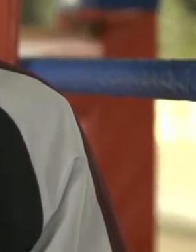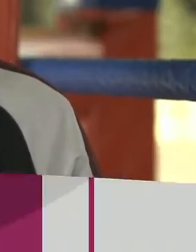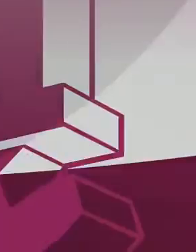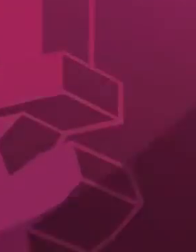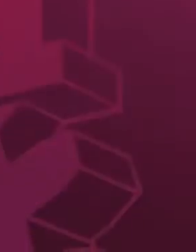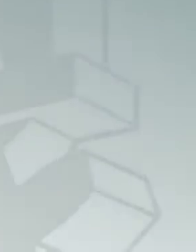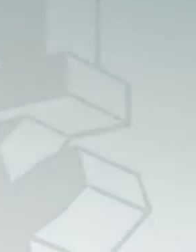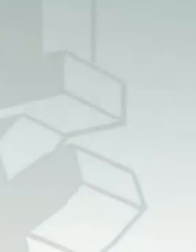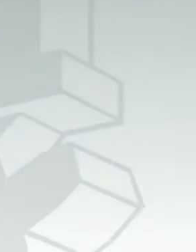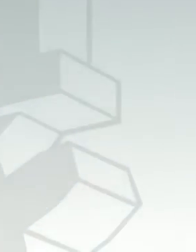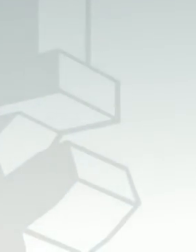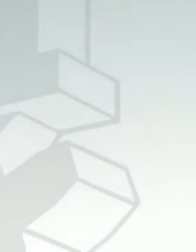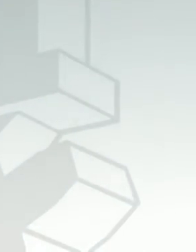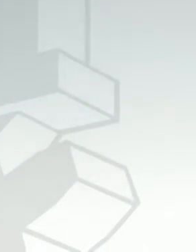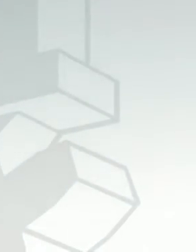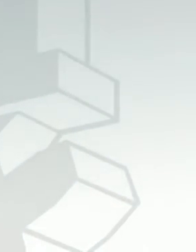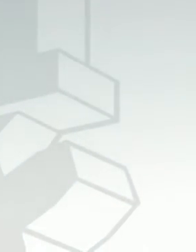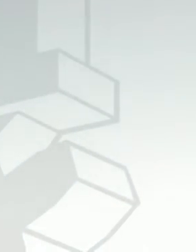orgullo.